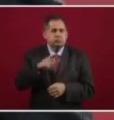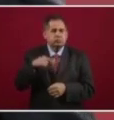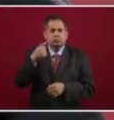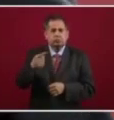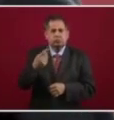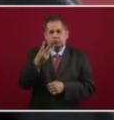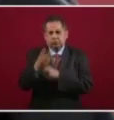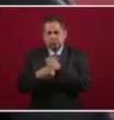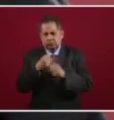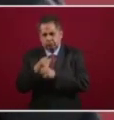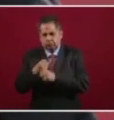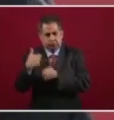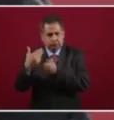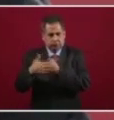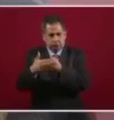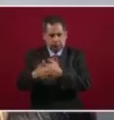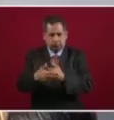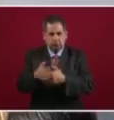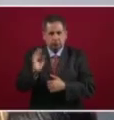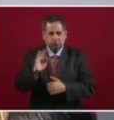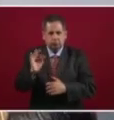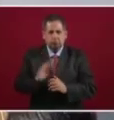sexenio